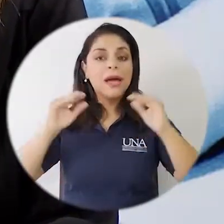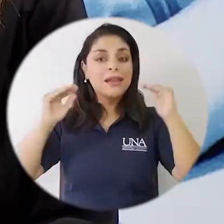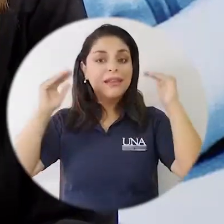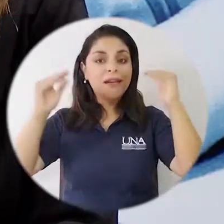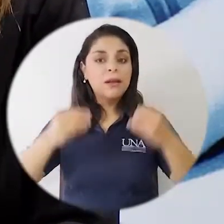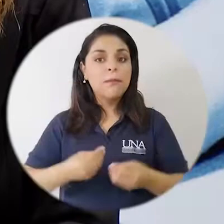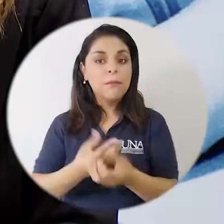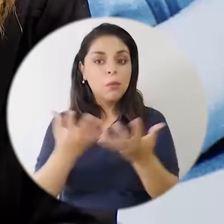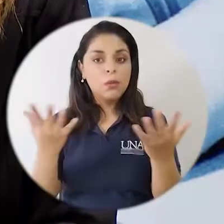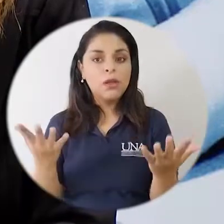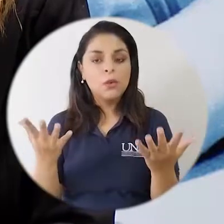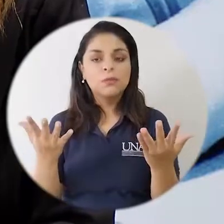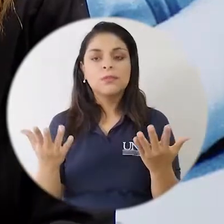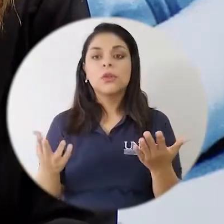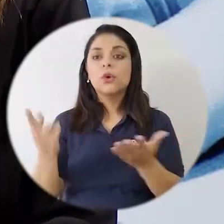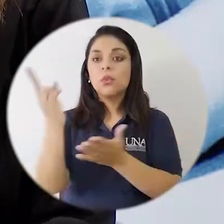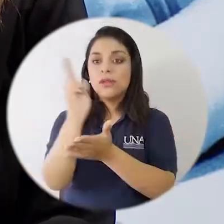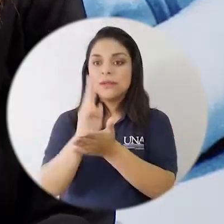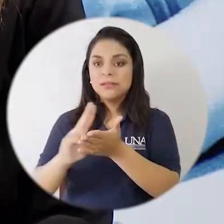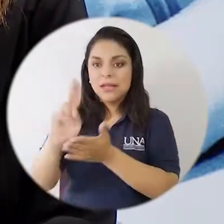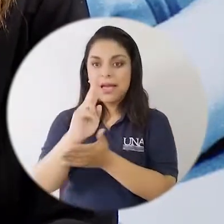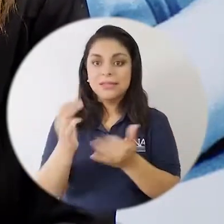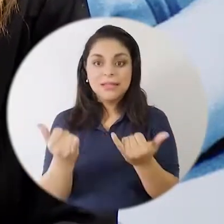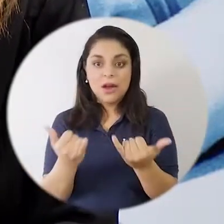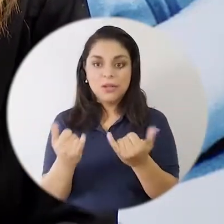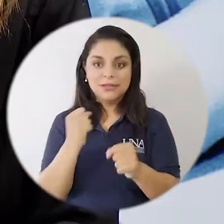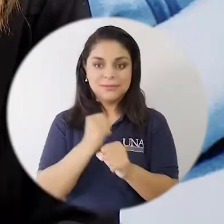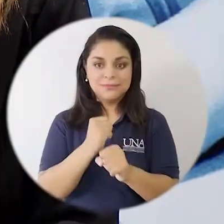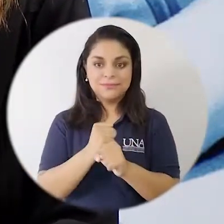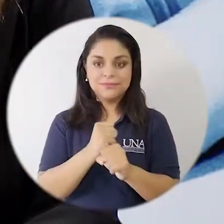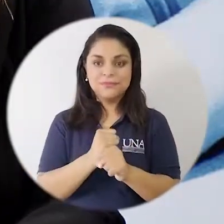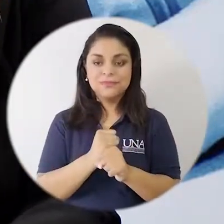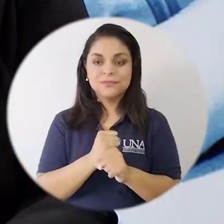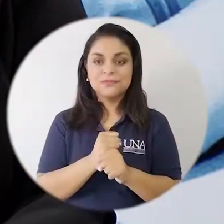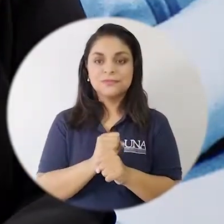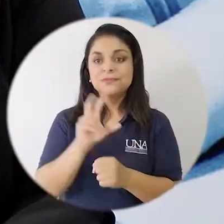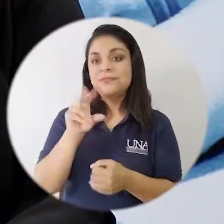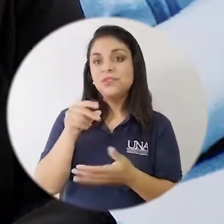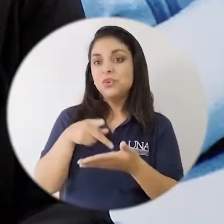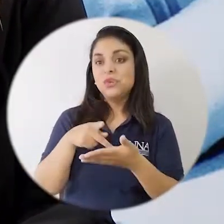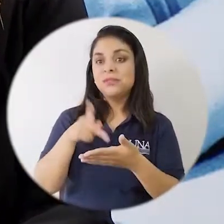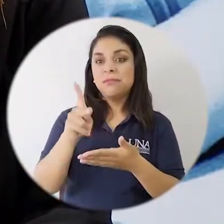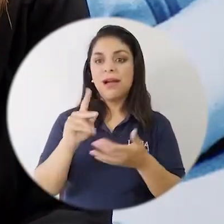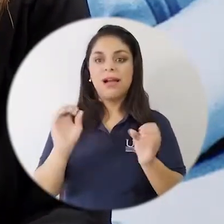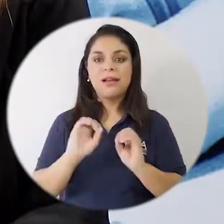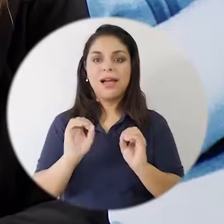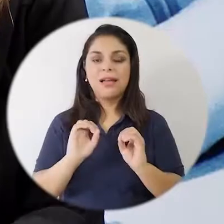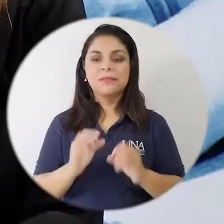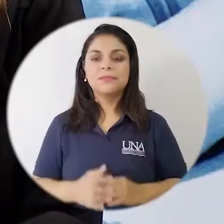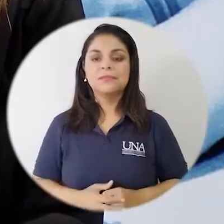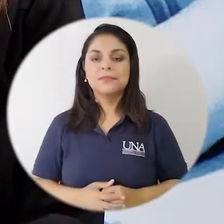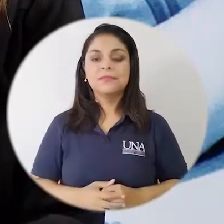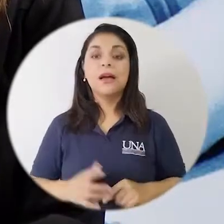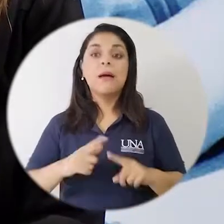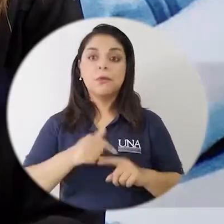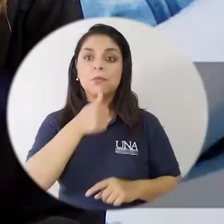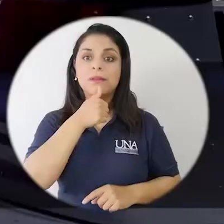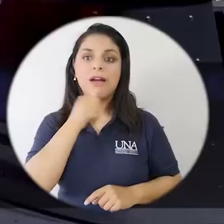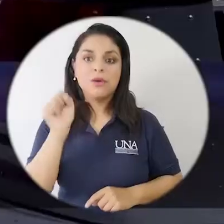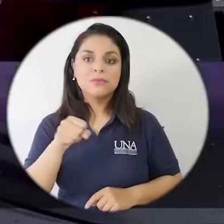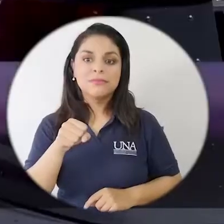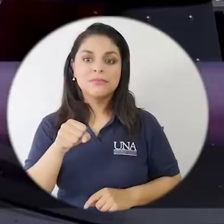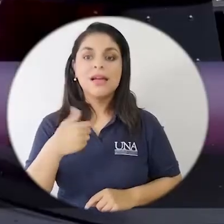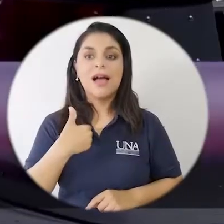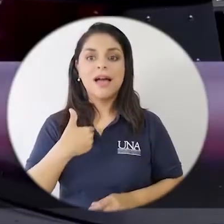decir, se lo digo ahora, todas las universidades con las que ahorita estamos trabajando, no se paga nada, porque somos instancias públicas. Pero a nivel privado